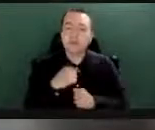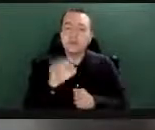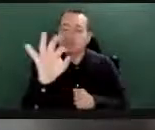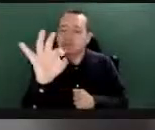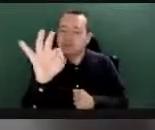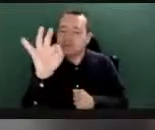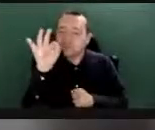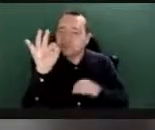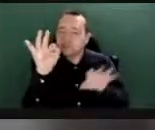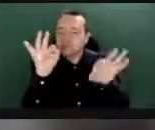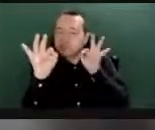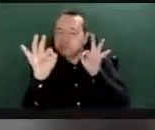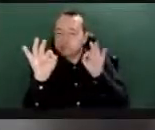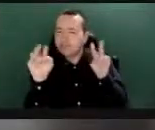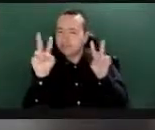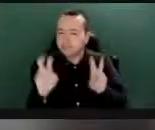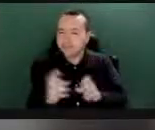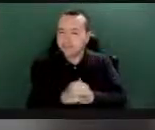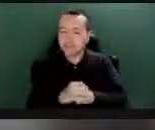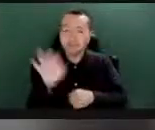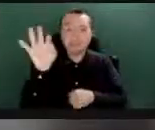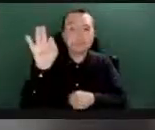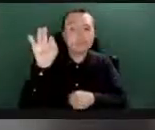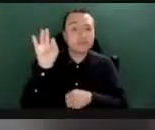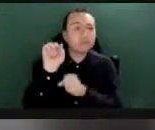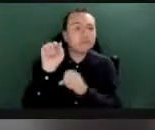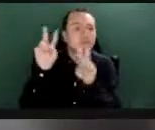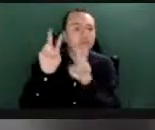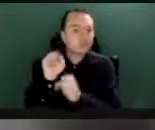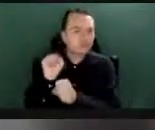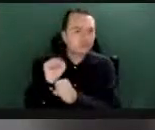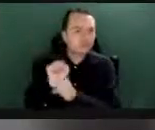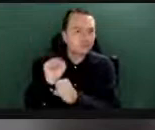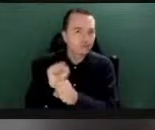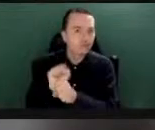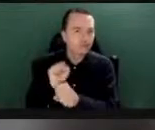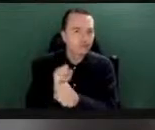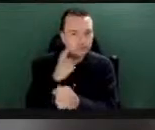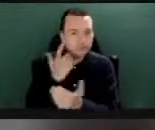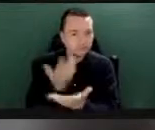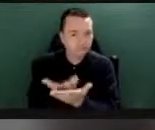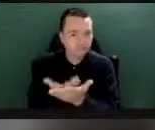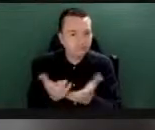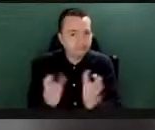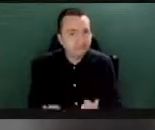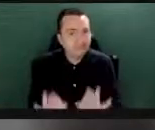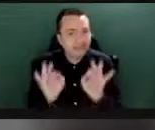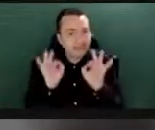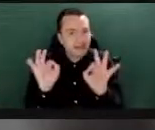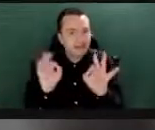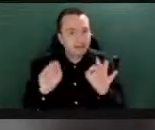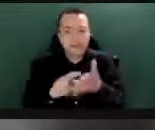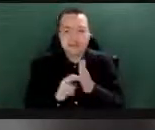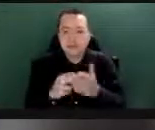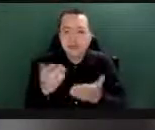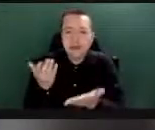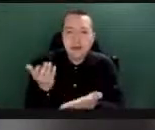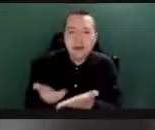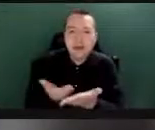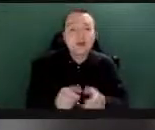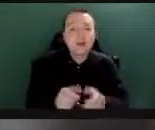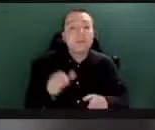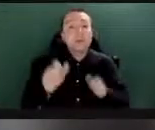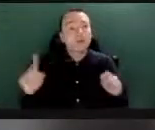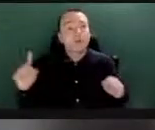Uno, sí, en la parte operativa ha estado toda esa excelencia usando la gente con las mejores, digamos que viene la gente con